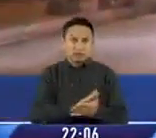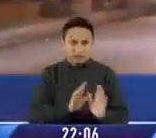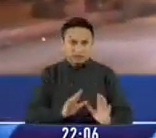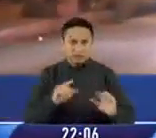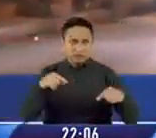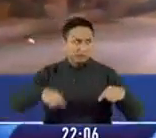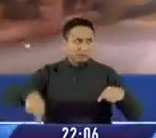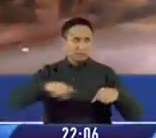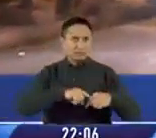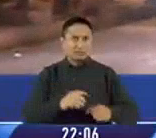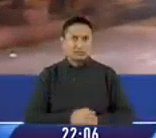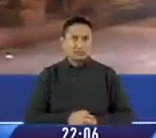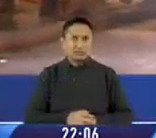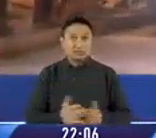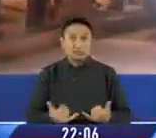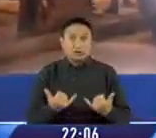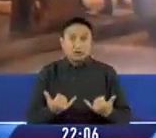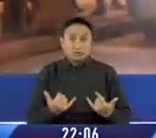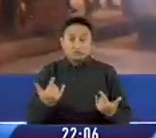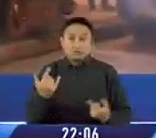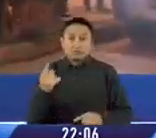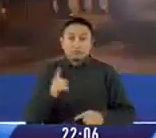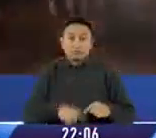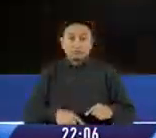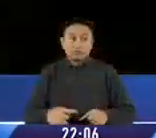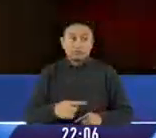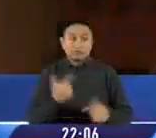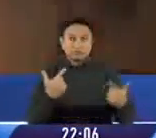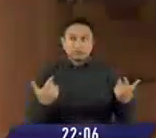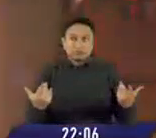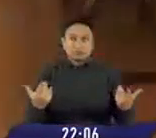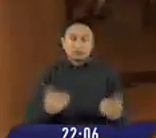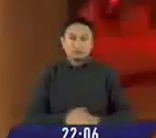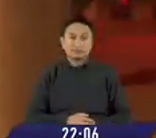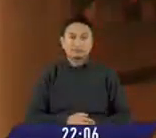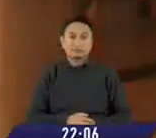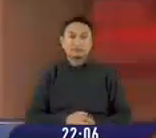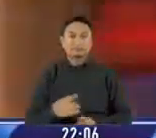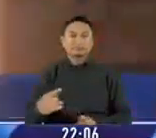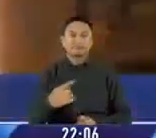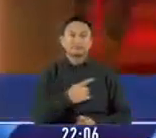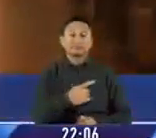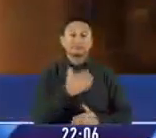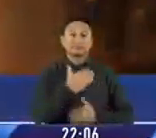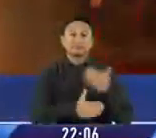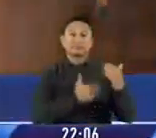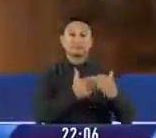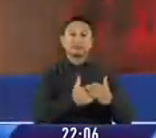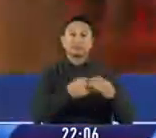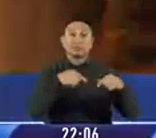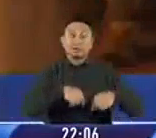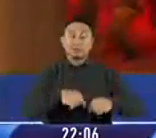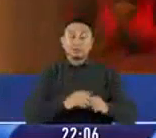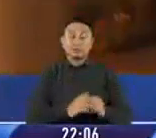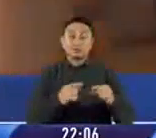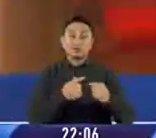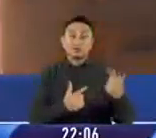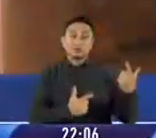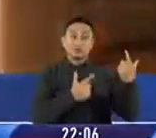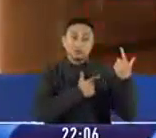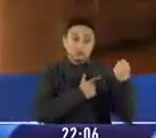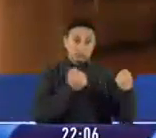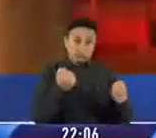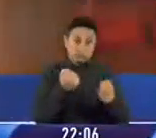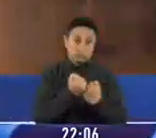sumamente tranquila, pero ni mi mamá ni yo pudimos estar tranquilos con esa balacera. El procedimiento contó con la colaboración de elementos de las Fuerzas